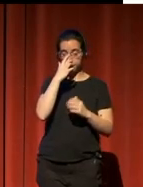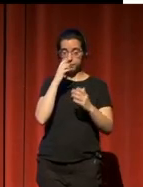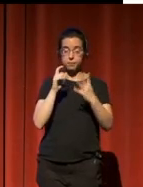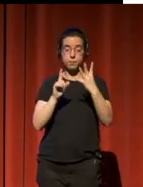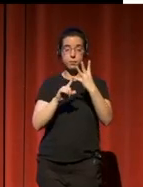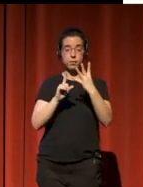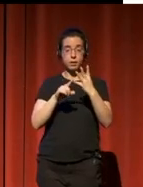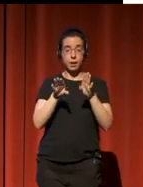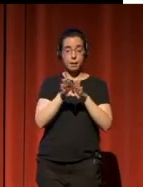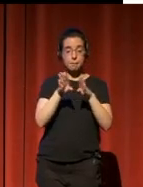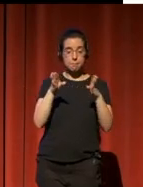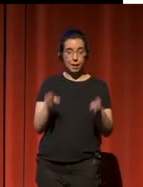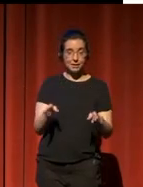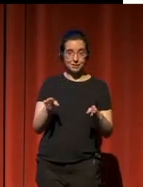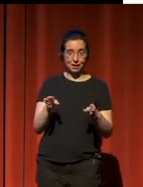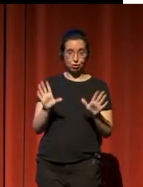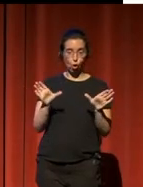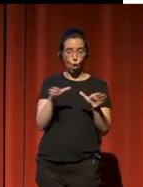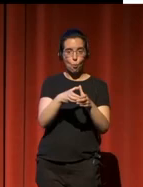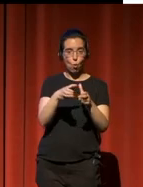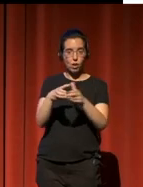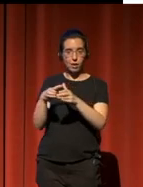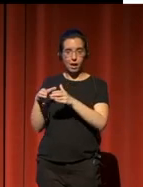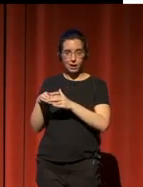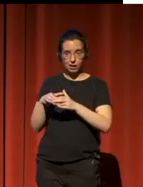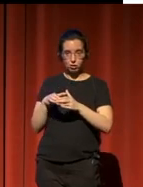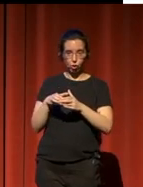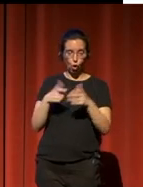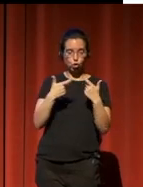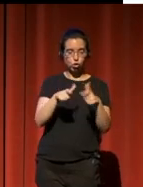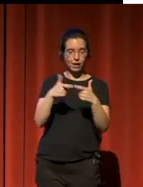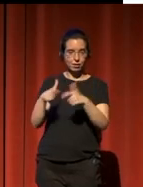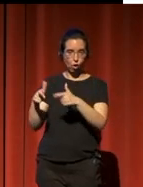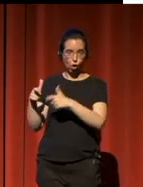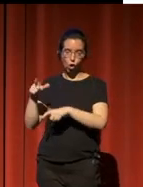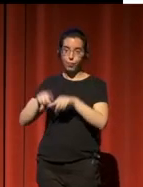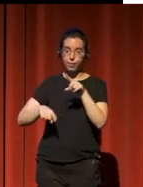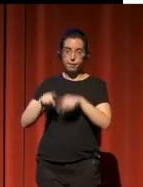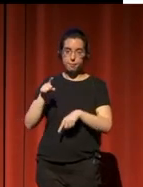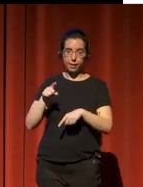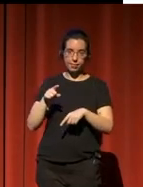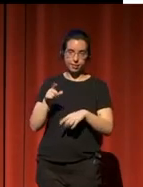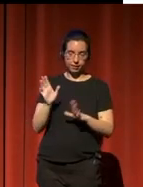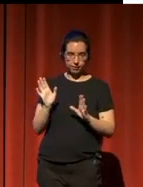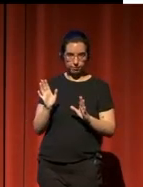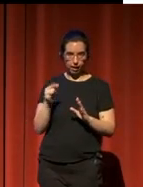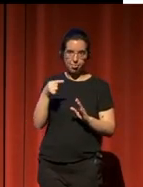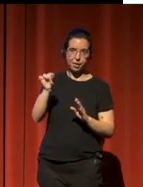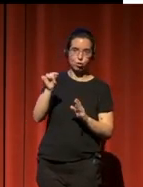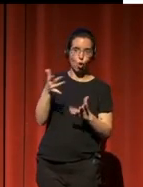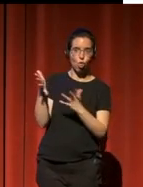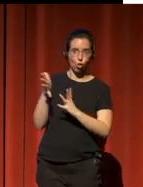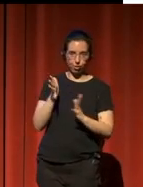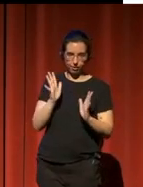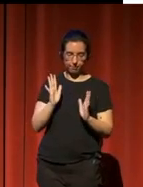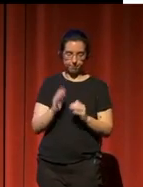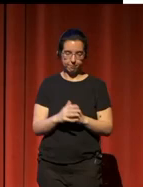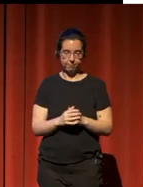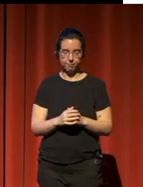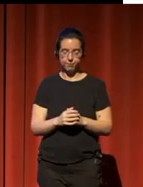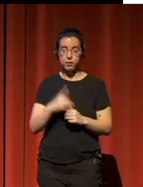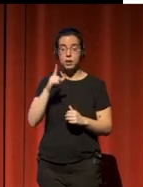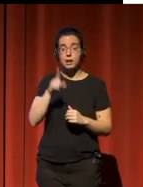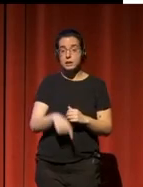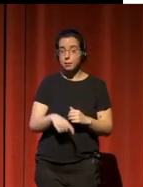intersectoriales o mesas comunitarias depende de cómo se defina Y dónde se ponga el acento en